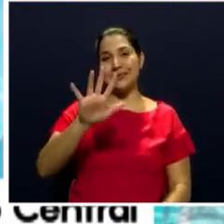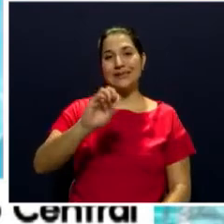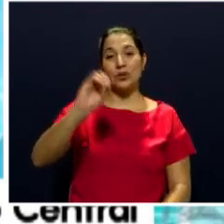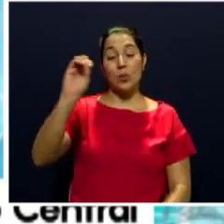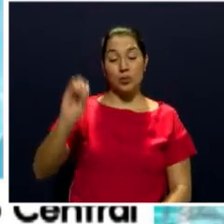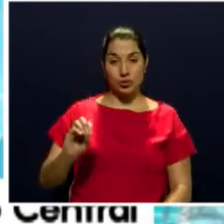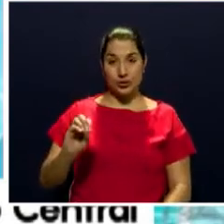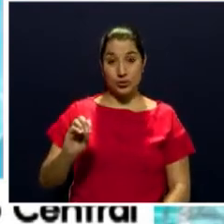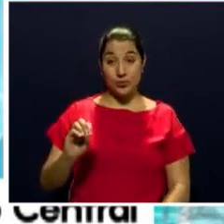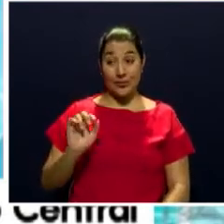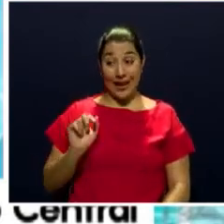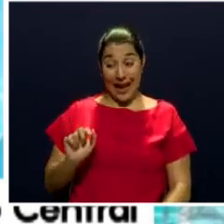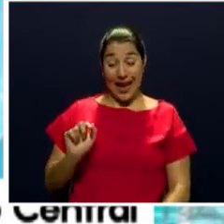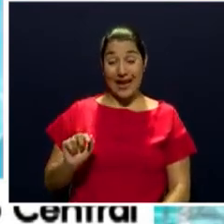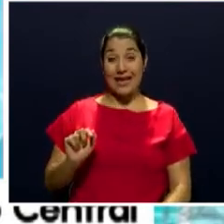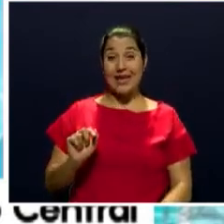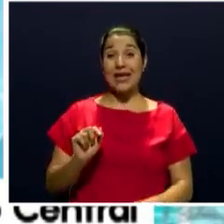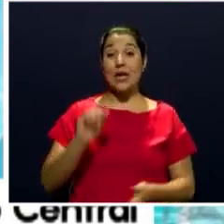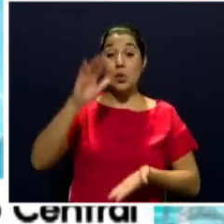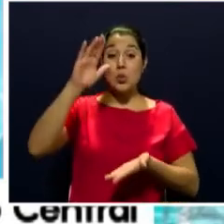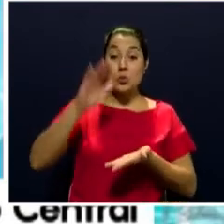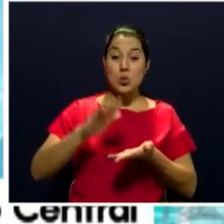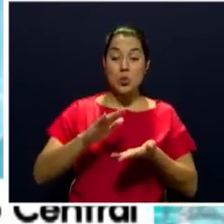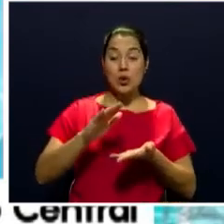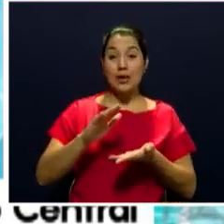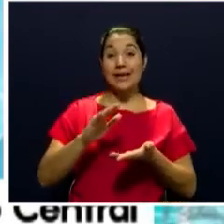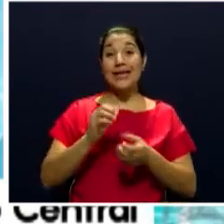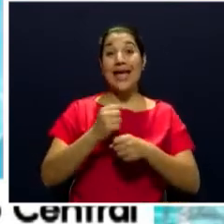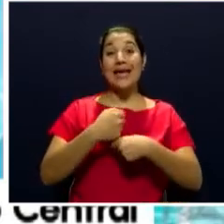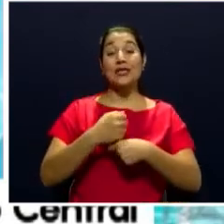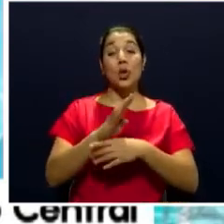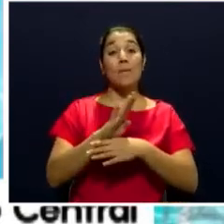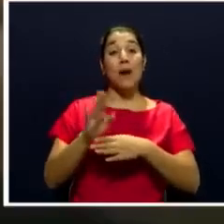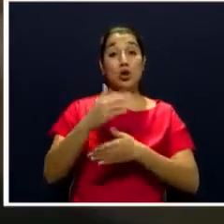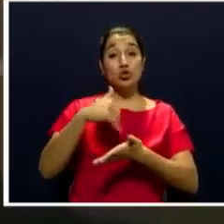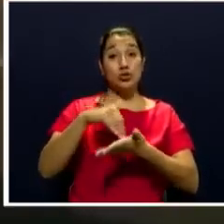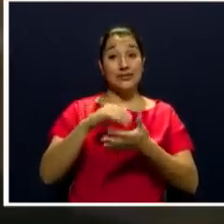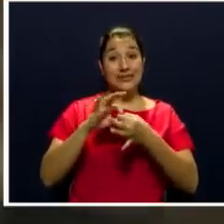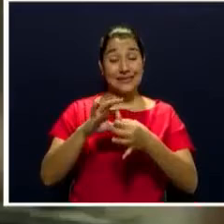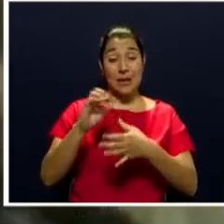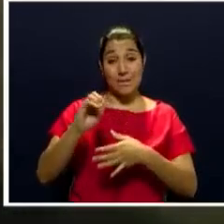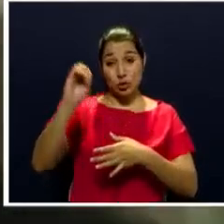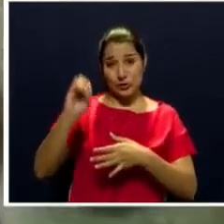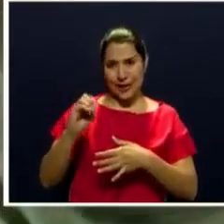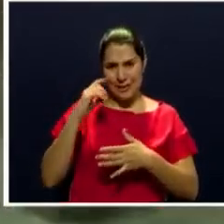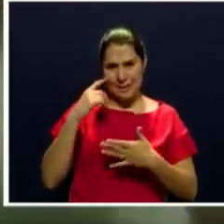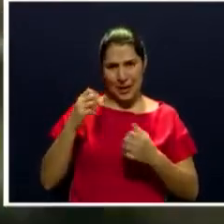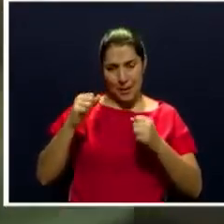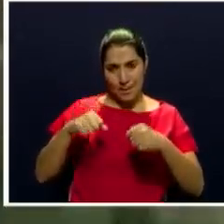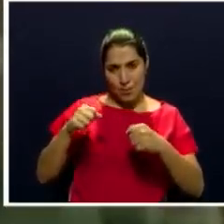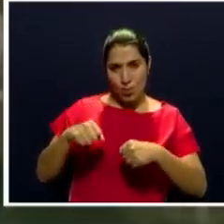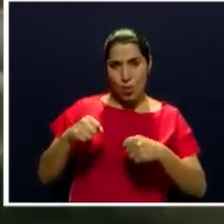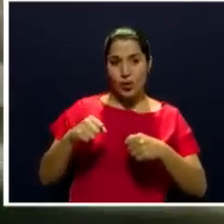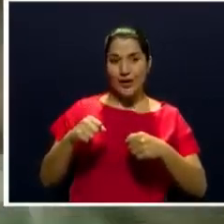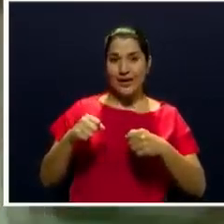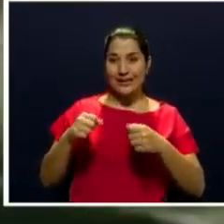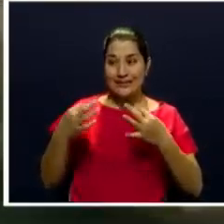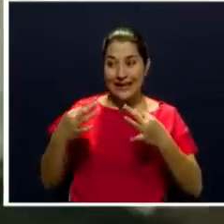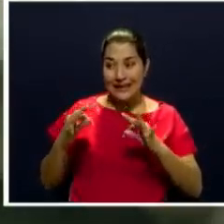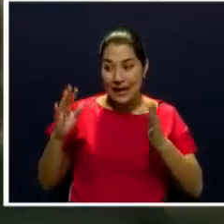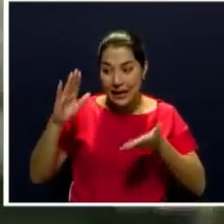3.75%. En este caso, la rebaja que hizo el Banco Central de la tasa política monetaria, medida para incentivar la disminución en las tasas de